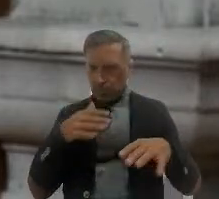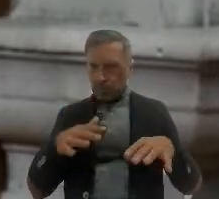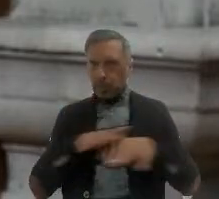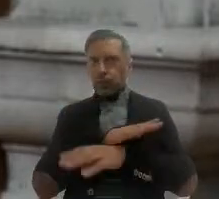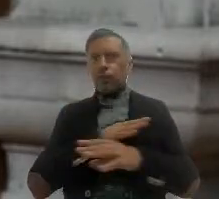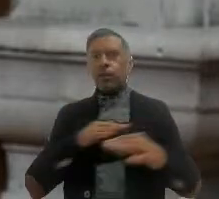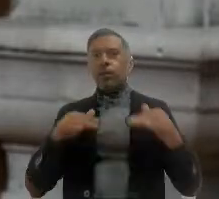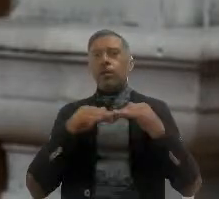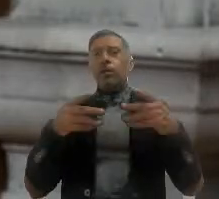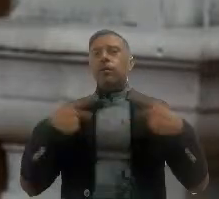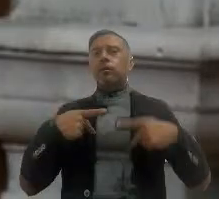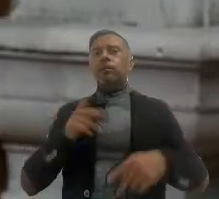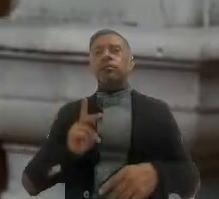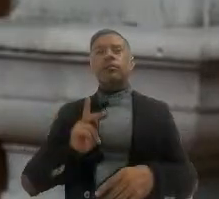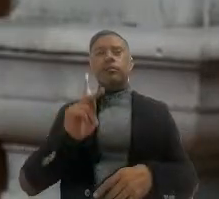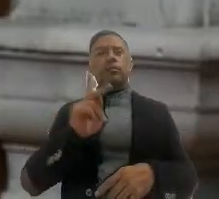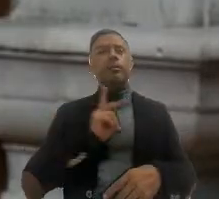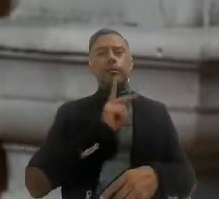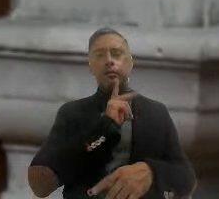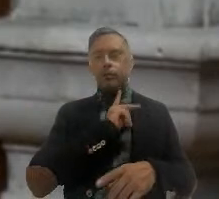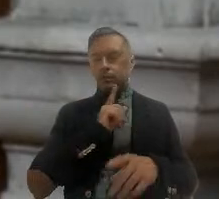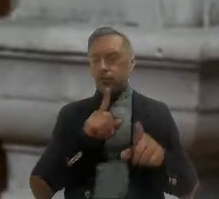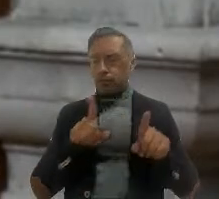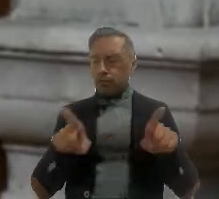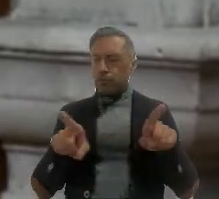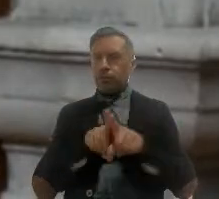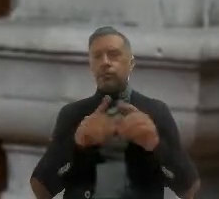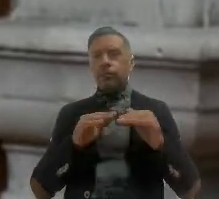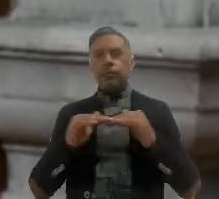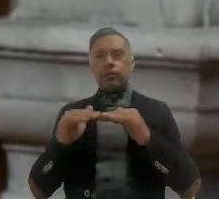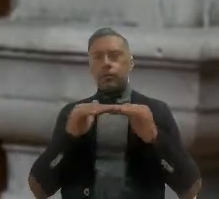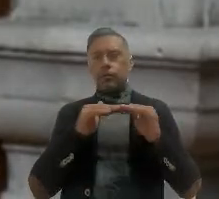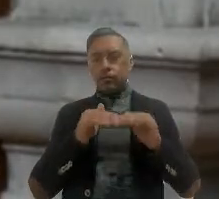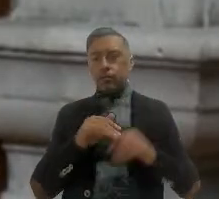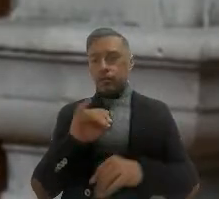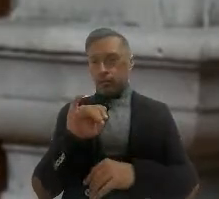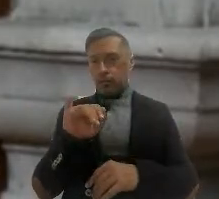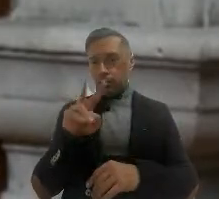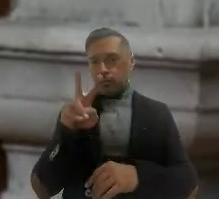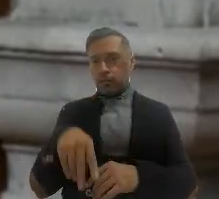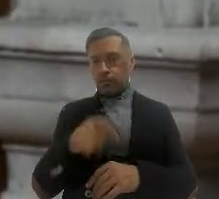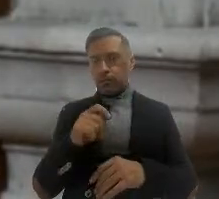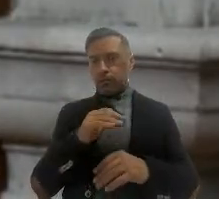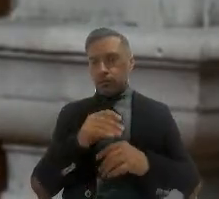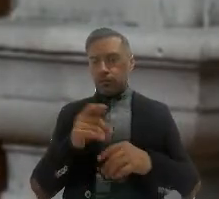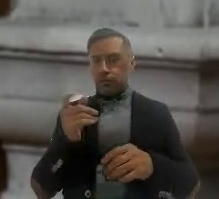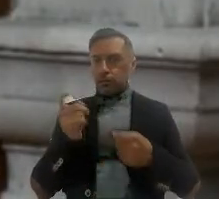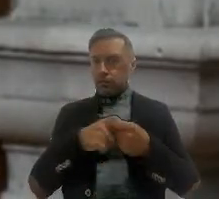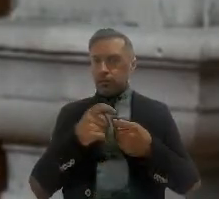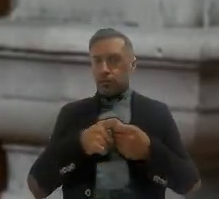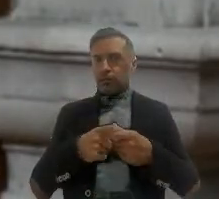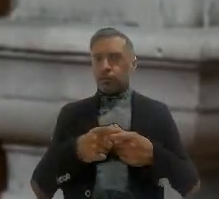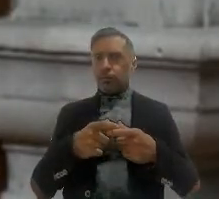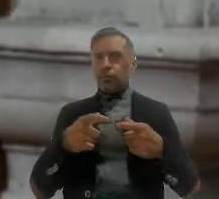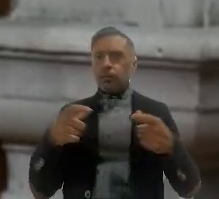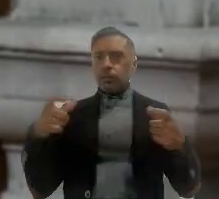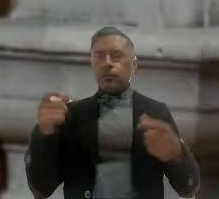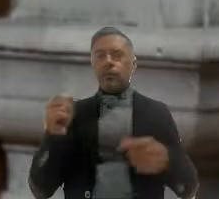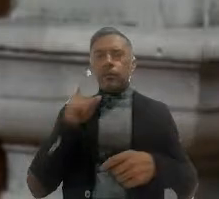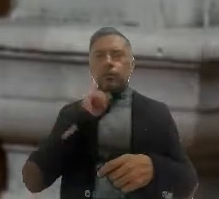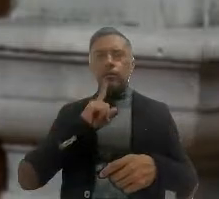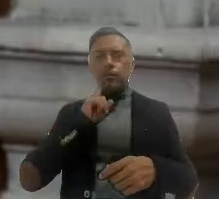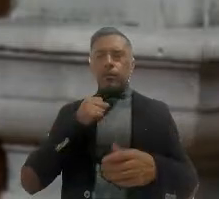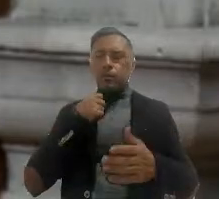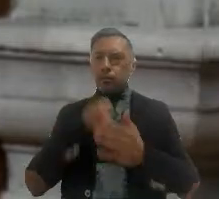las personas. Es cierto que ha habido un aumento sostenido de la participación política de las